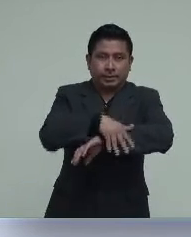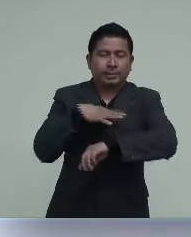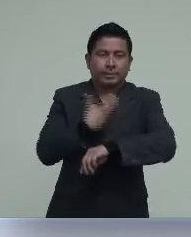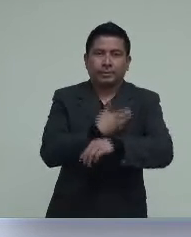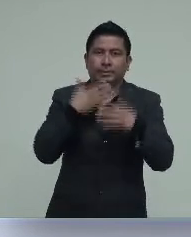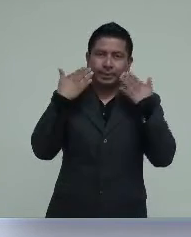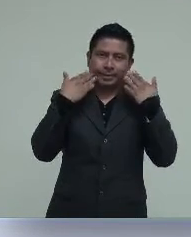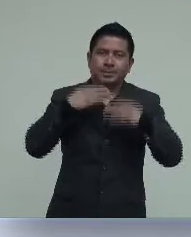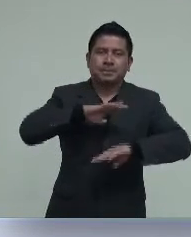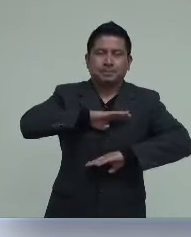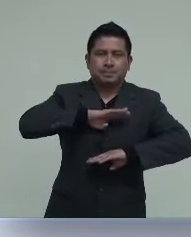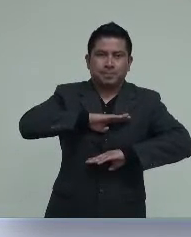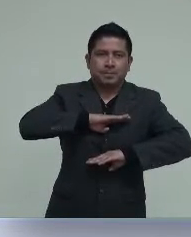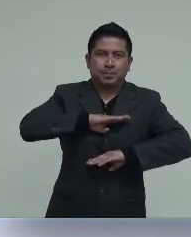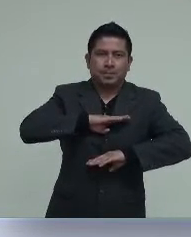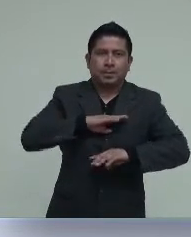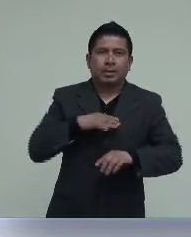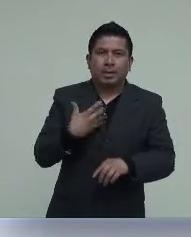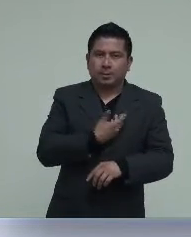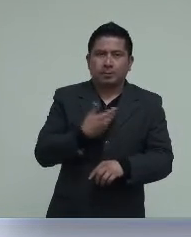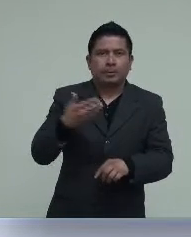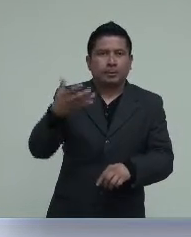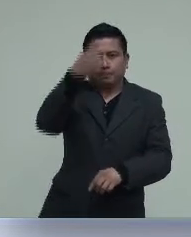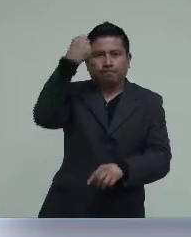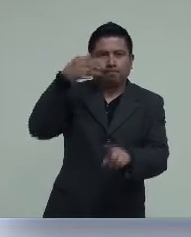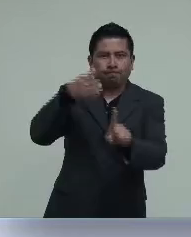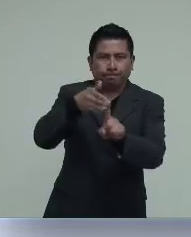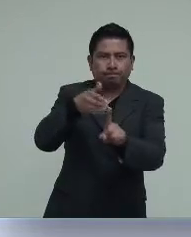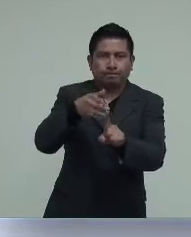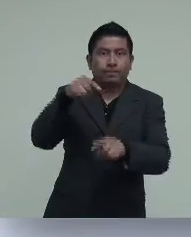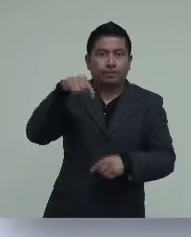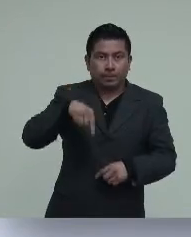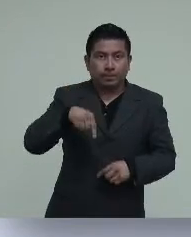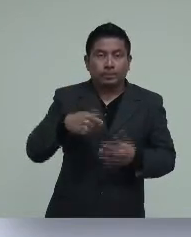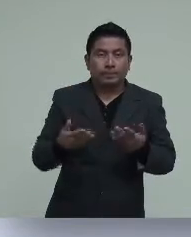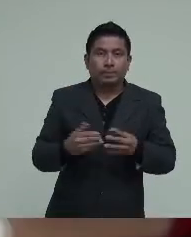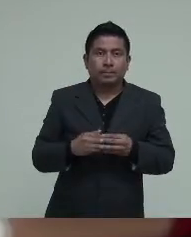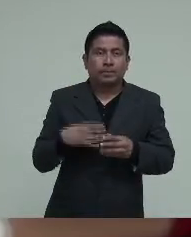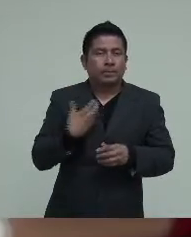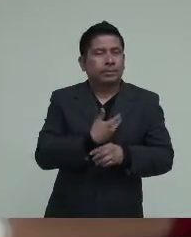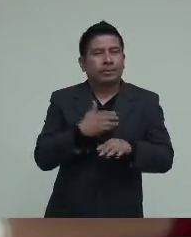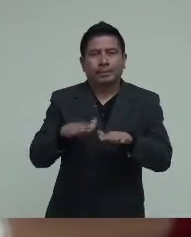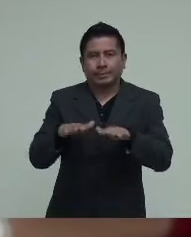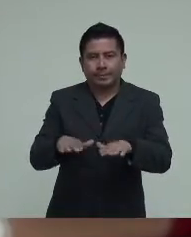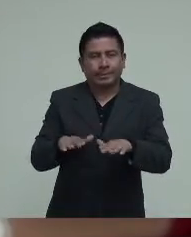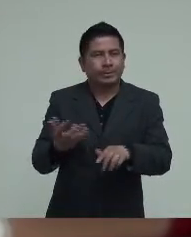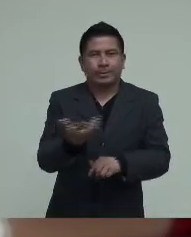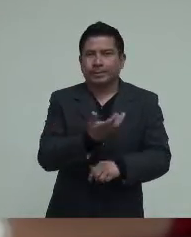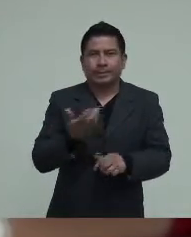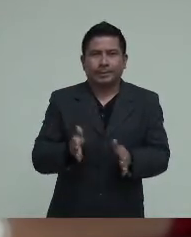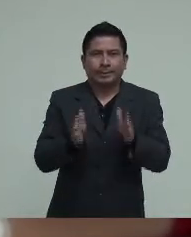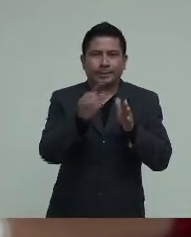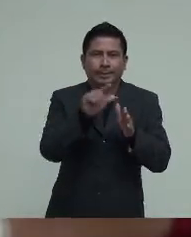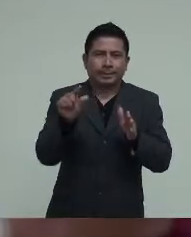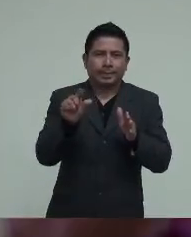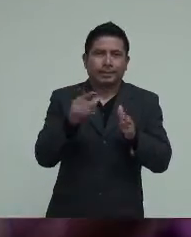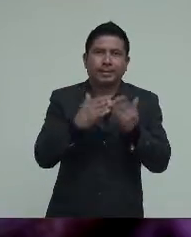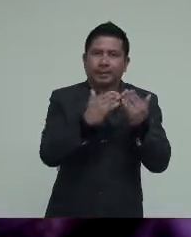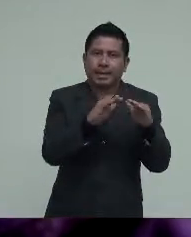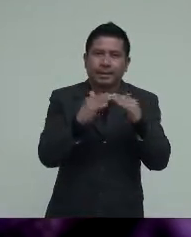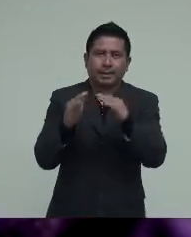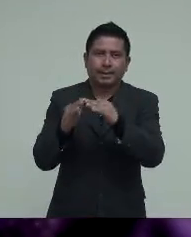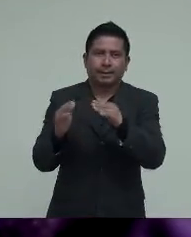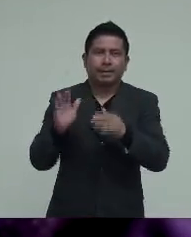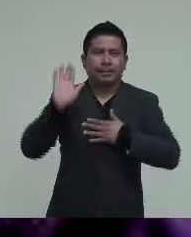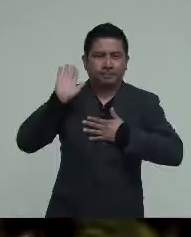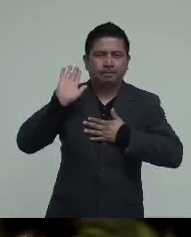sentimos muy contentos y satisfechos de los resultados que tenemos hasta el momento y muy agradecidos con todas las